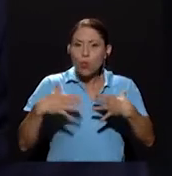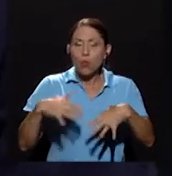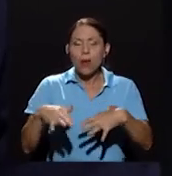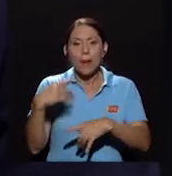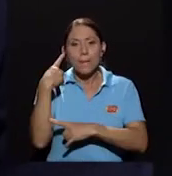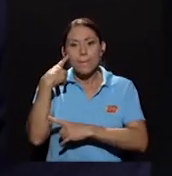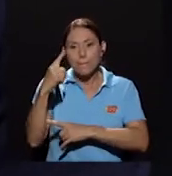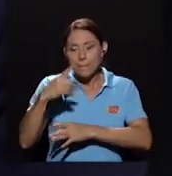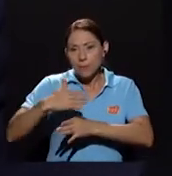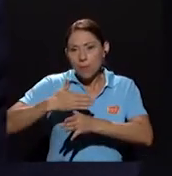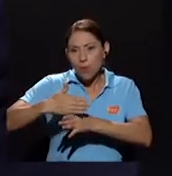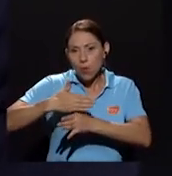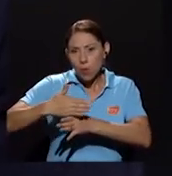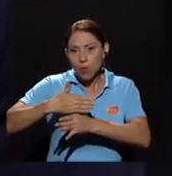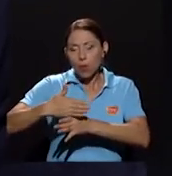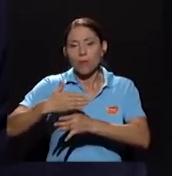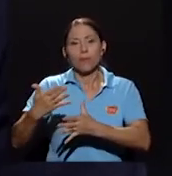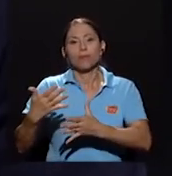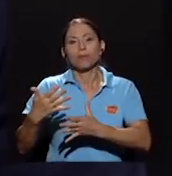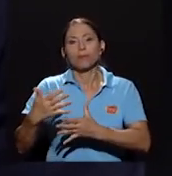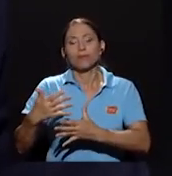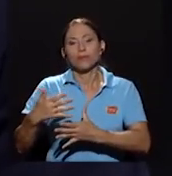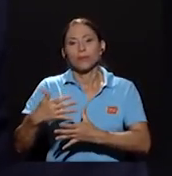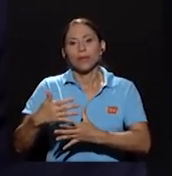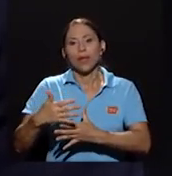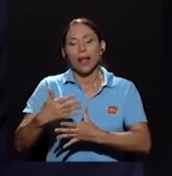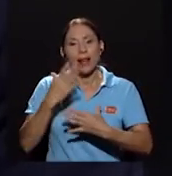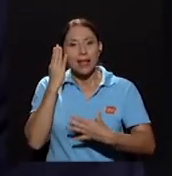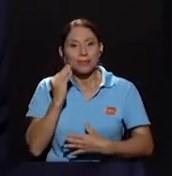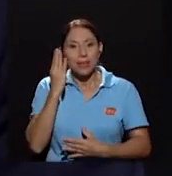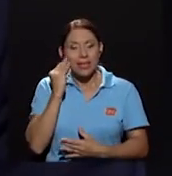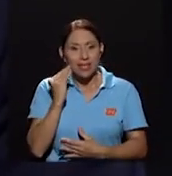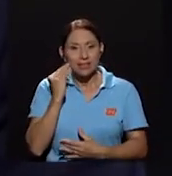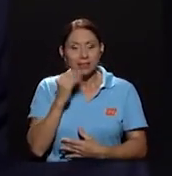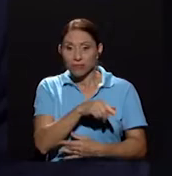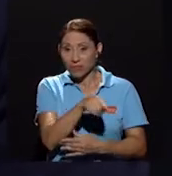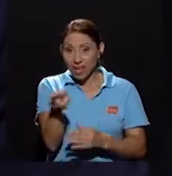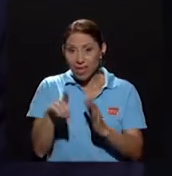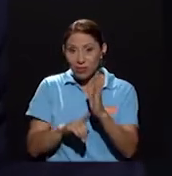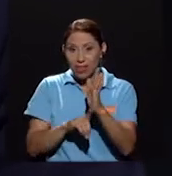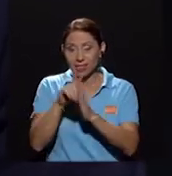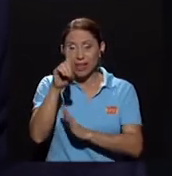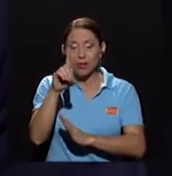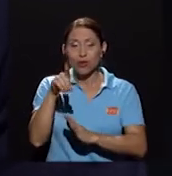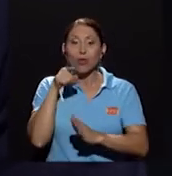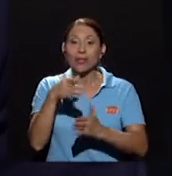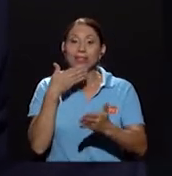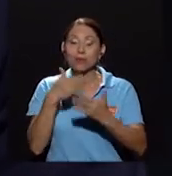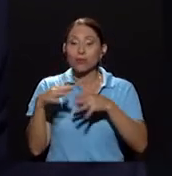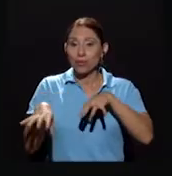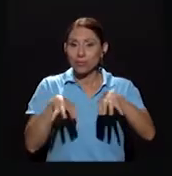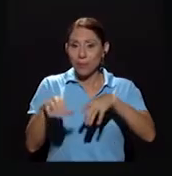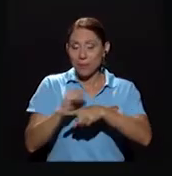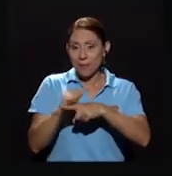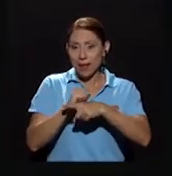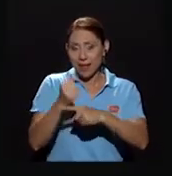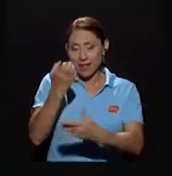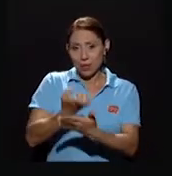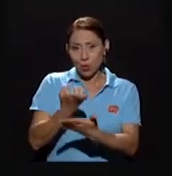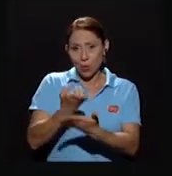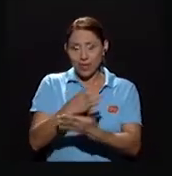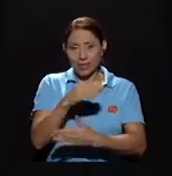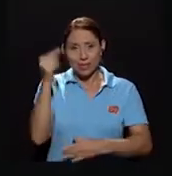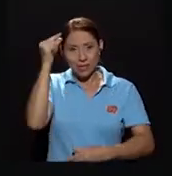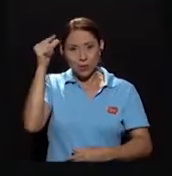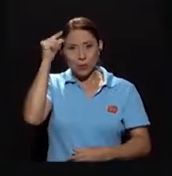y compartir la experiencia que ellos han desarrollado en estas buenas prácticas económicas y